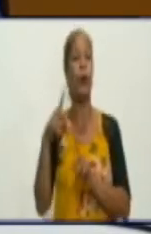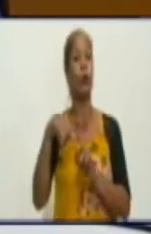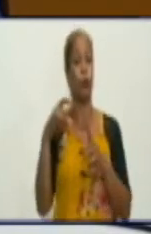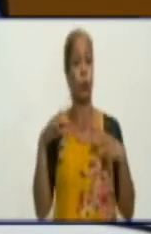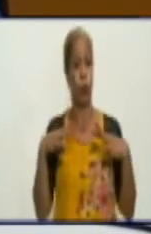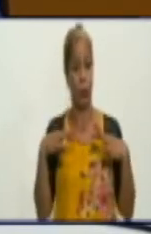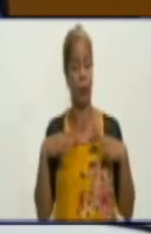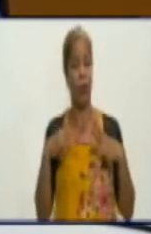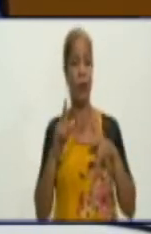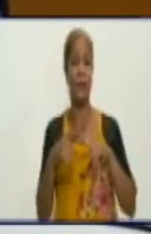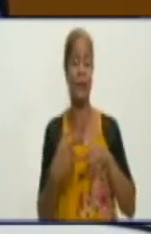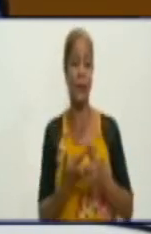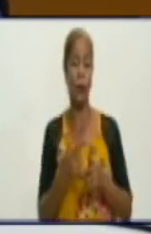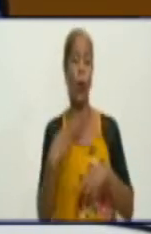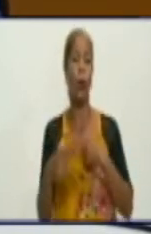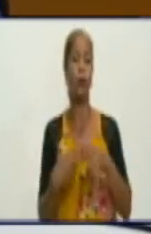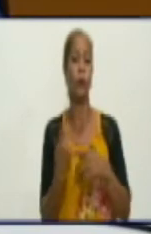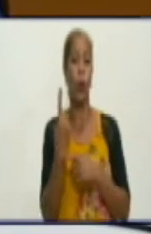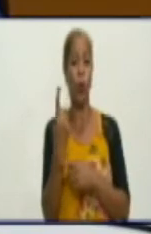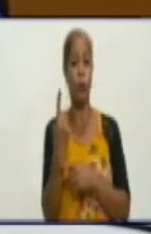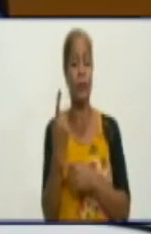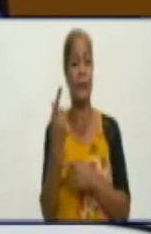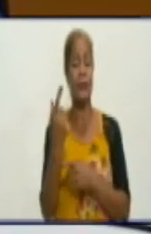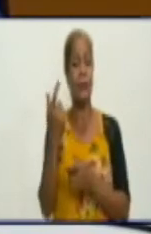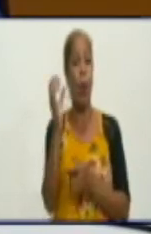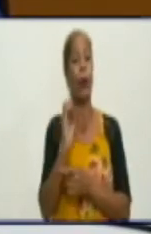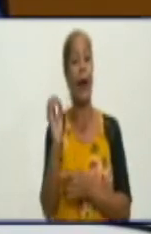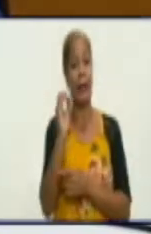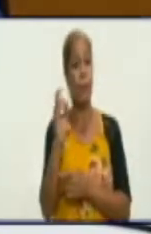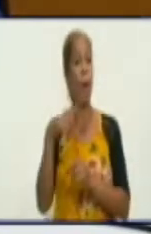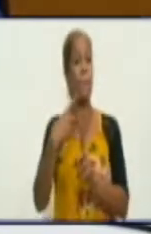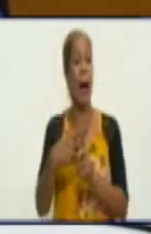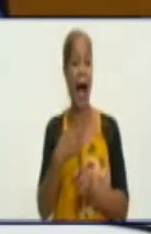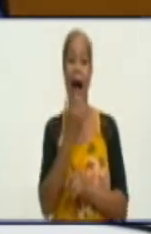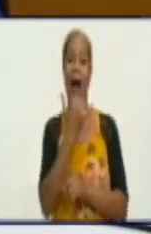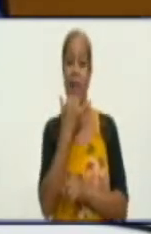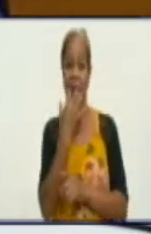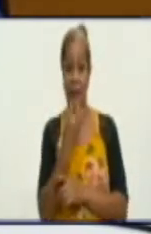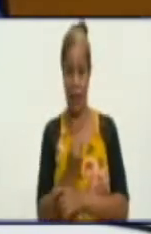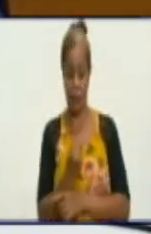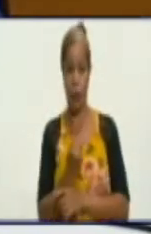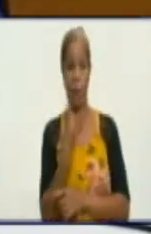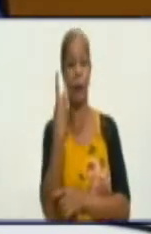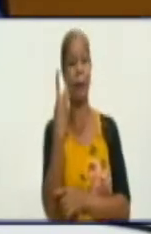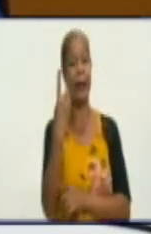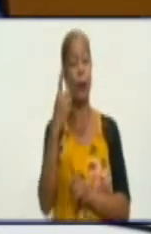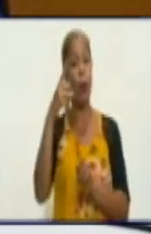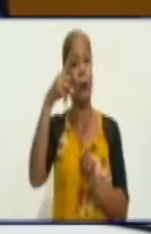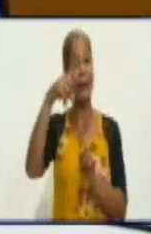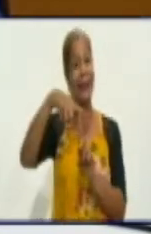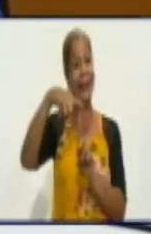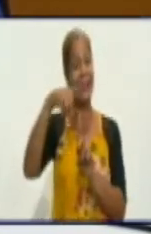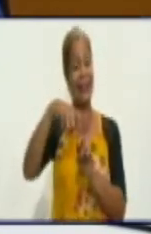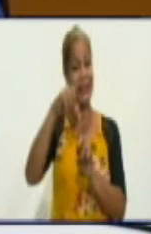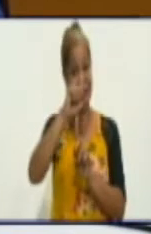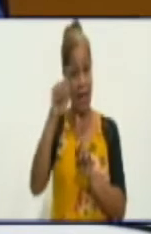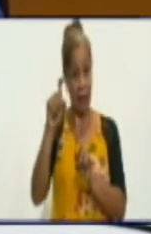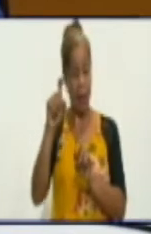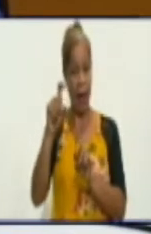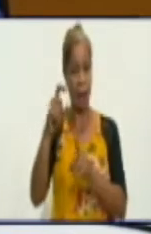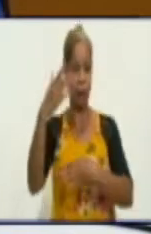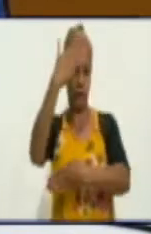en esta etapa, por dos cuestiones fundamentales. O sea, la primera, el tema del recrudecimiento del bloqueo, y el